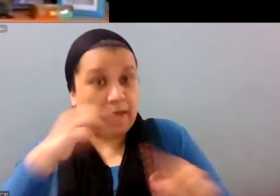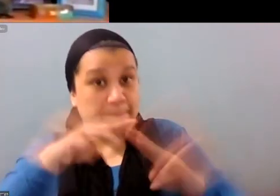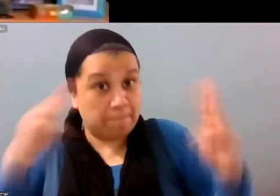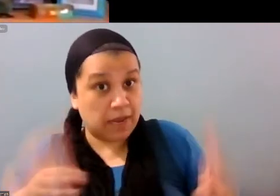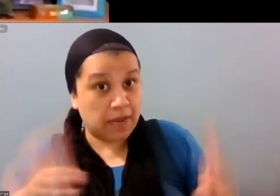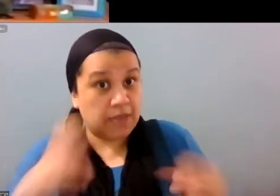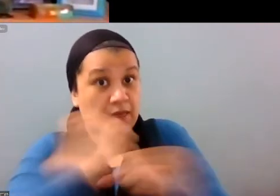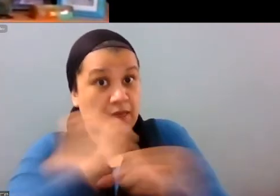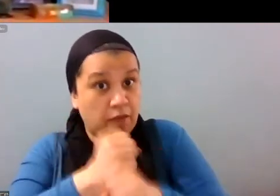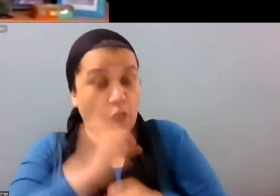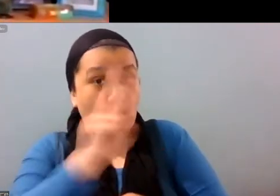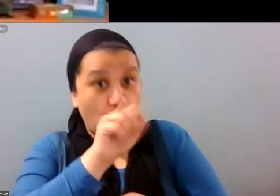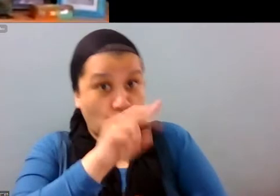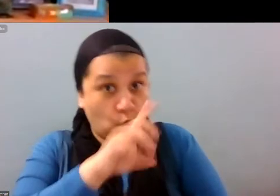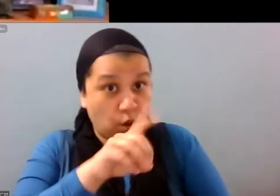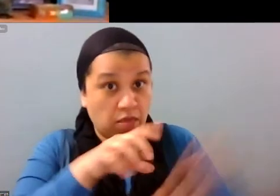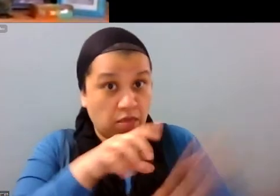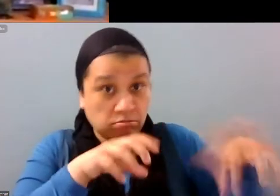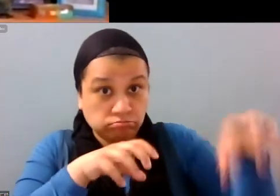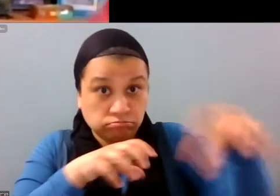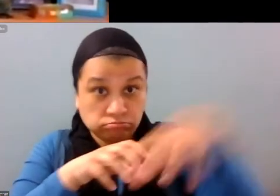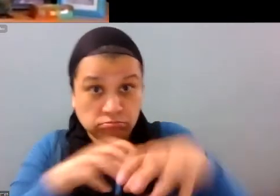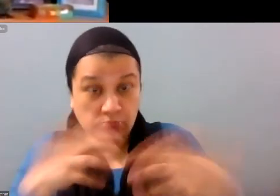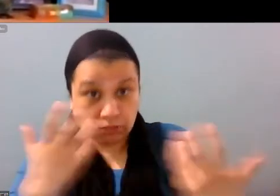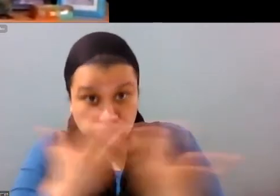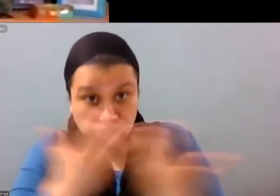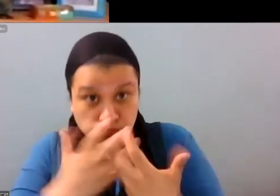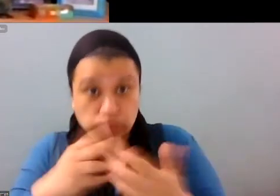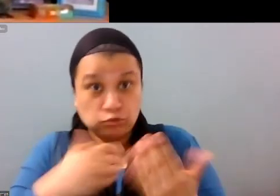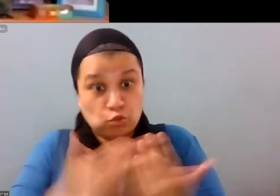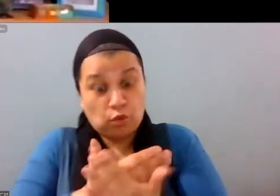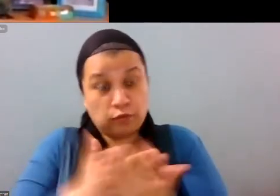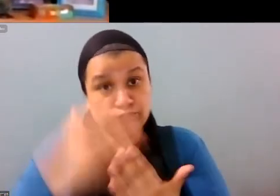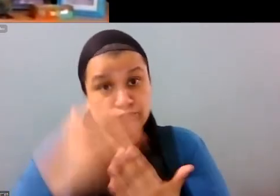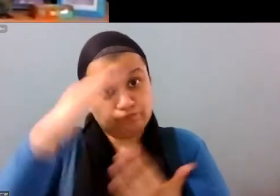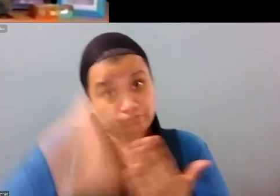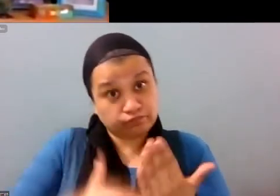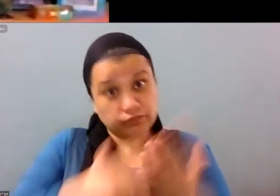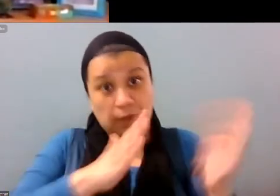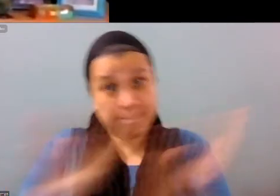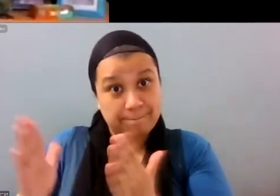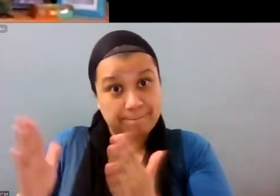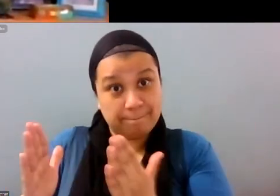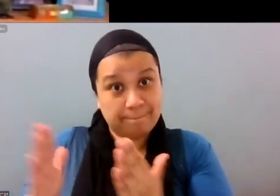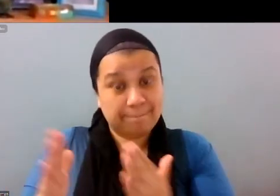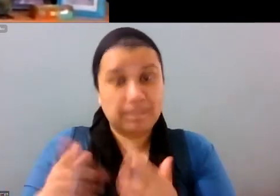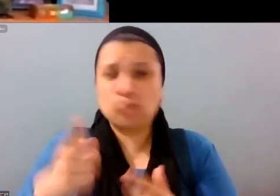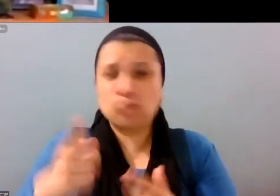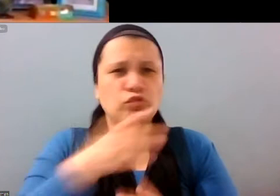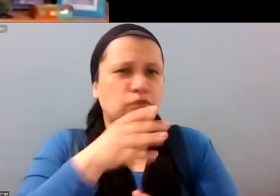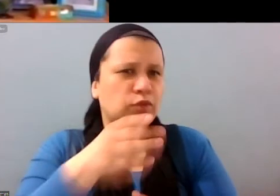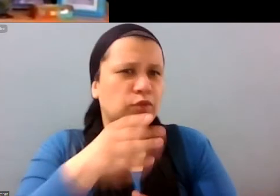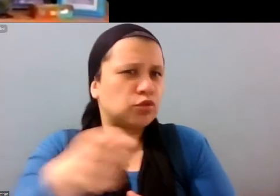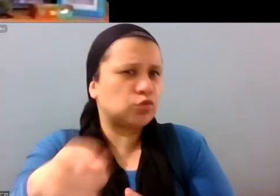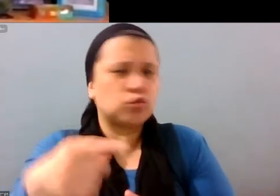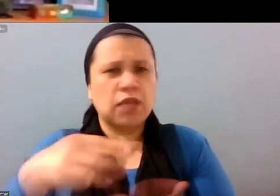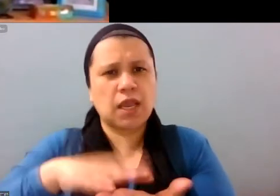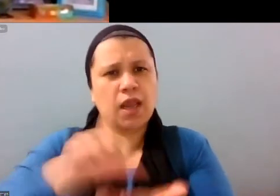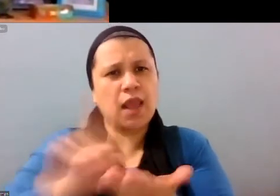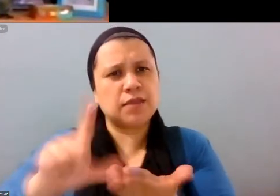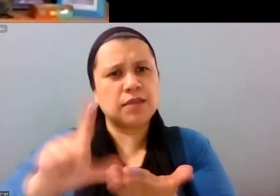con los diferentes sectores para construir esta agenda que que recomendaciones a partir de las lecciones aprendidas que nos dejó este